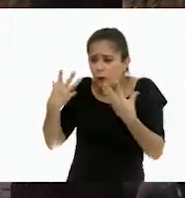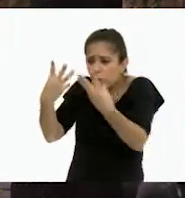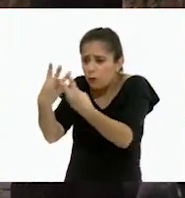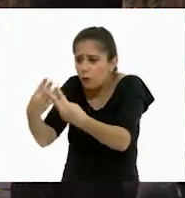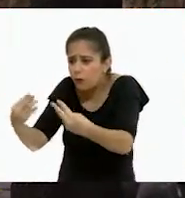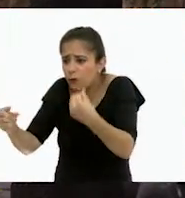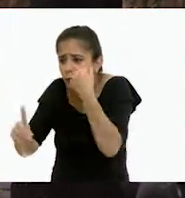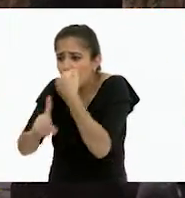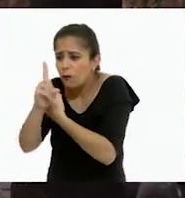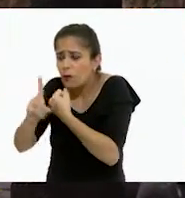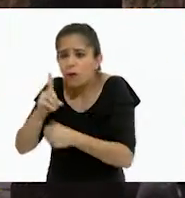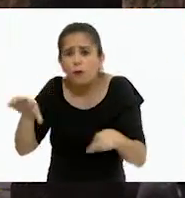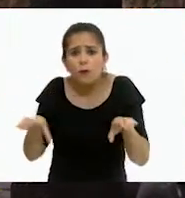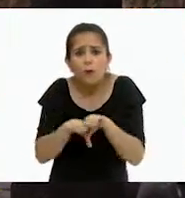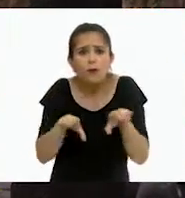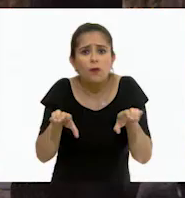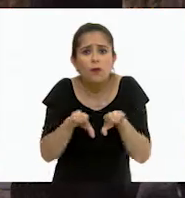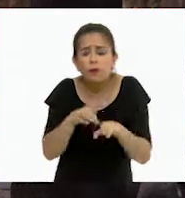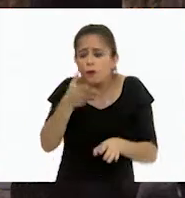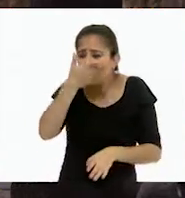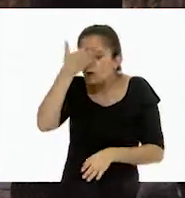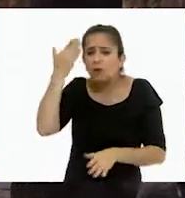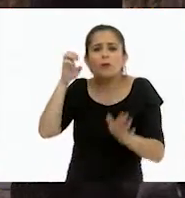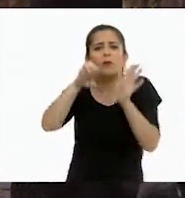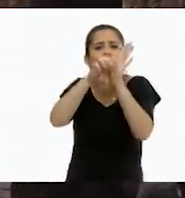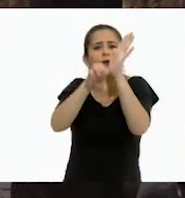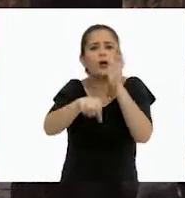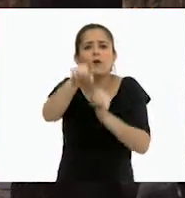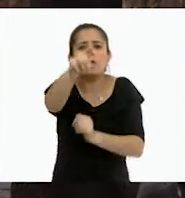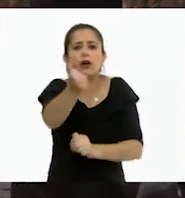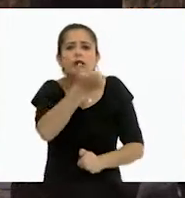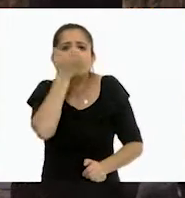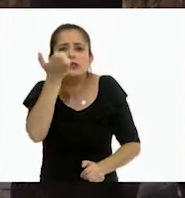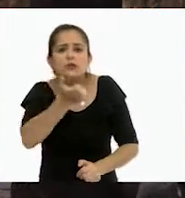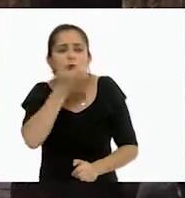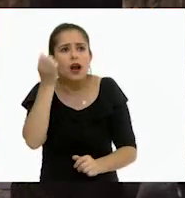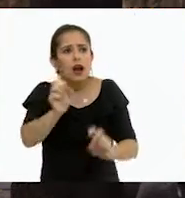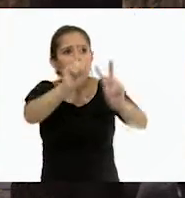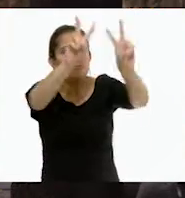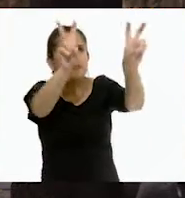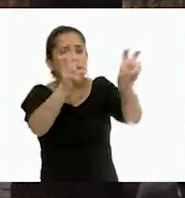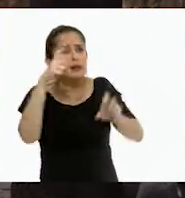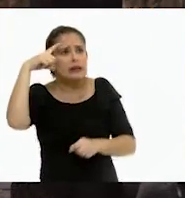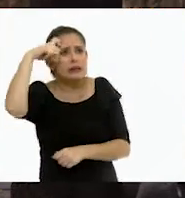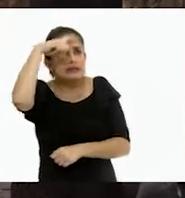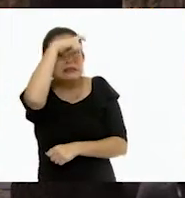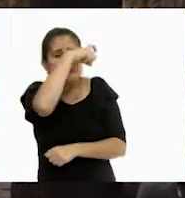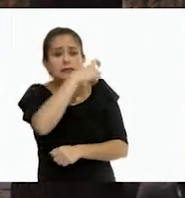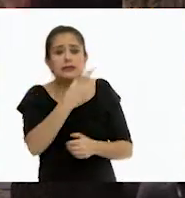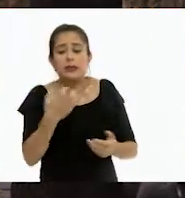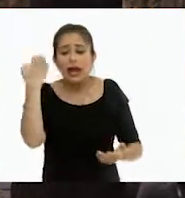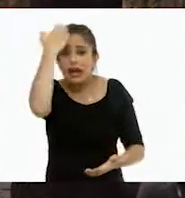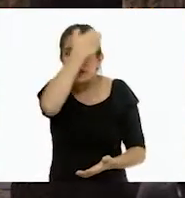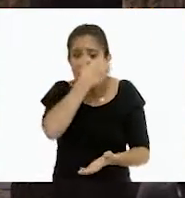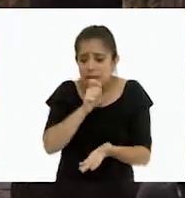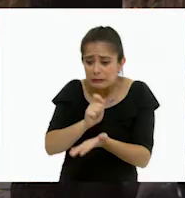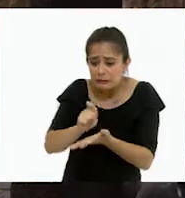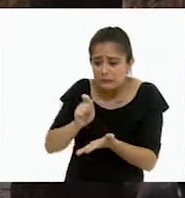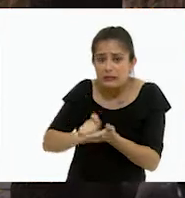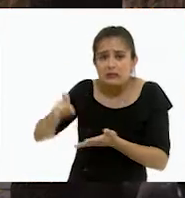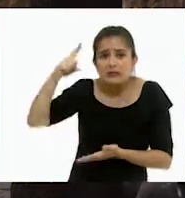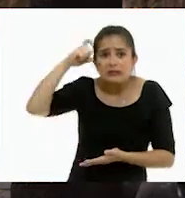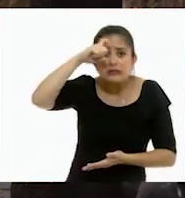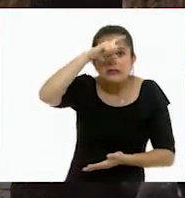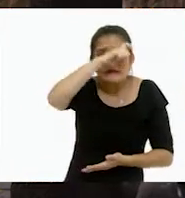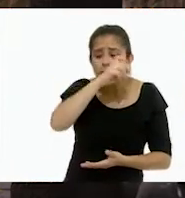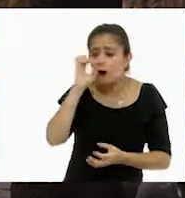una situación. Quizá en la escuela, cuando te cuesta trabajo algún tema, o a la hora de hacer un examen, o a la hora de completar